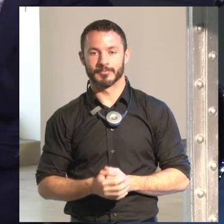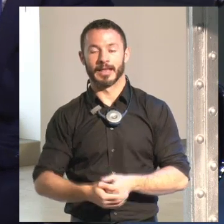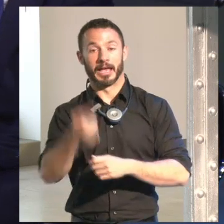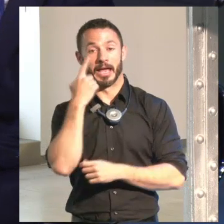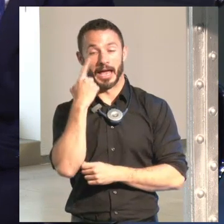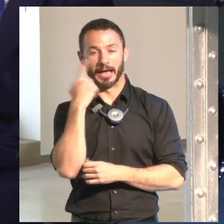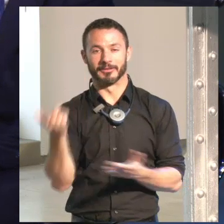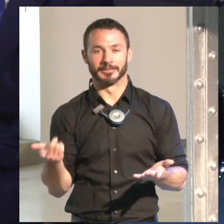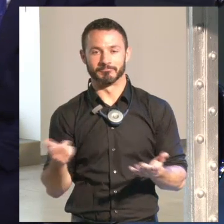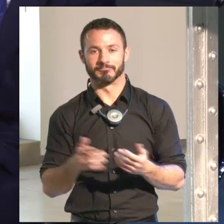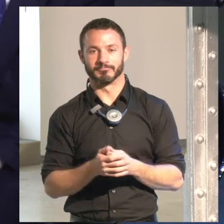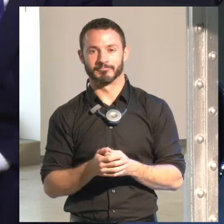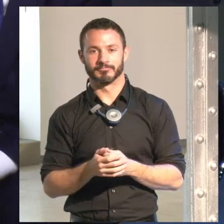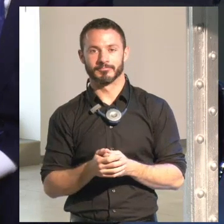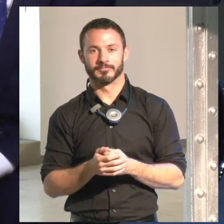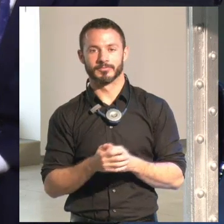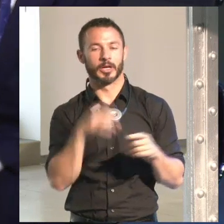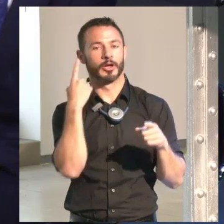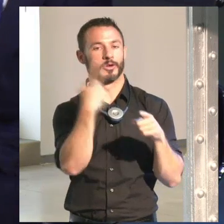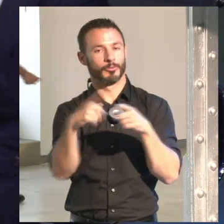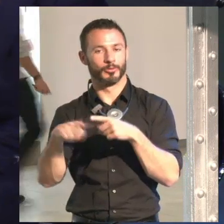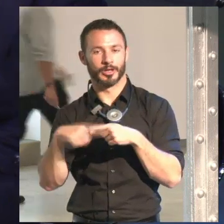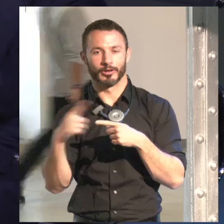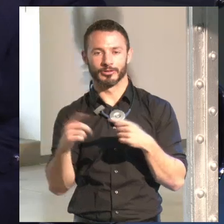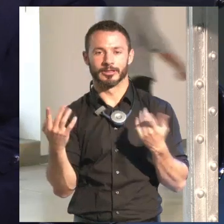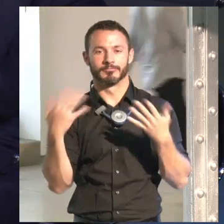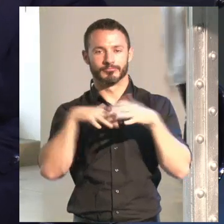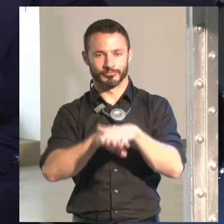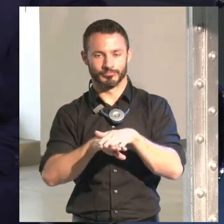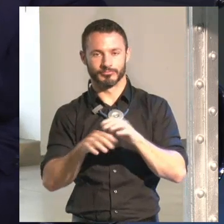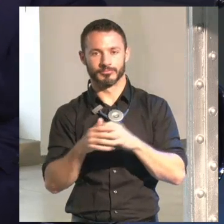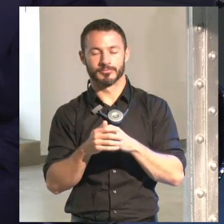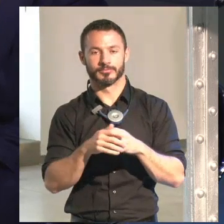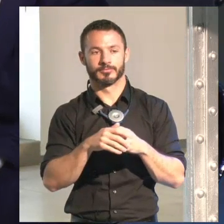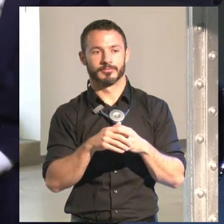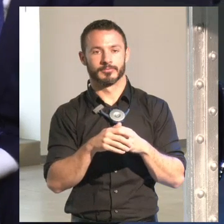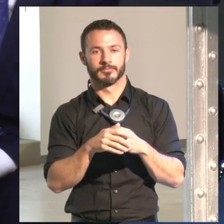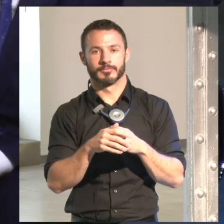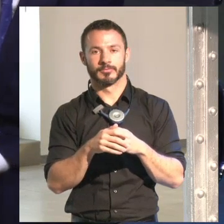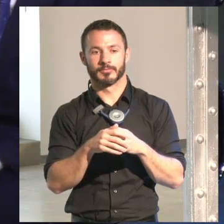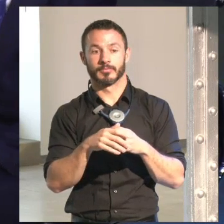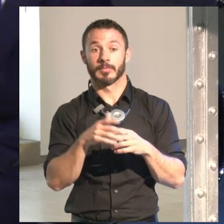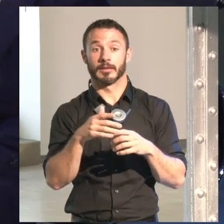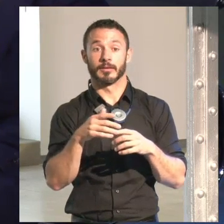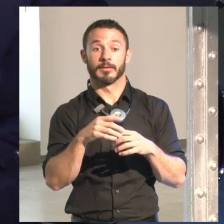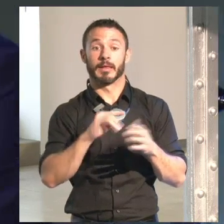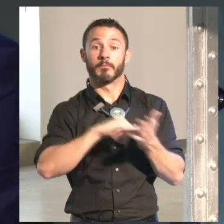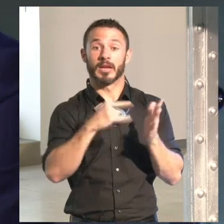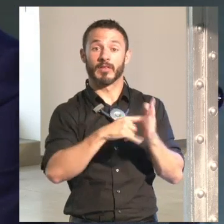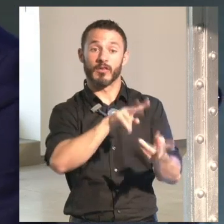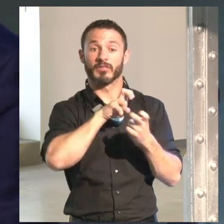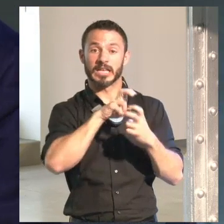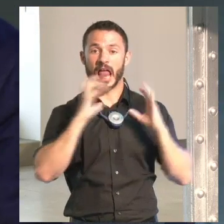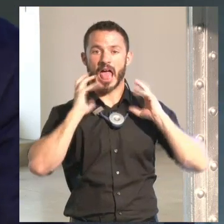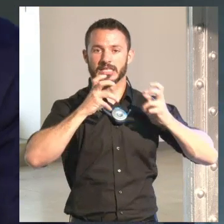Vamos a ver, aquí se juntan muchas cuestiones. Una cosa es la planificación fiscal agresiva,